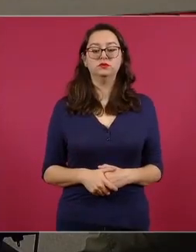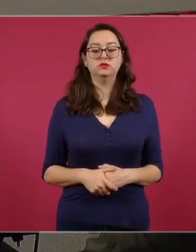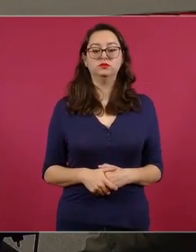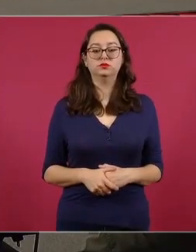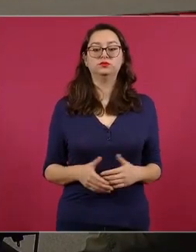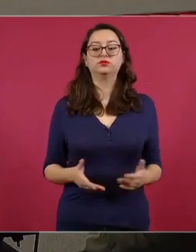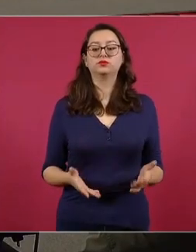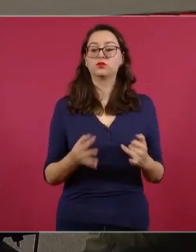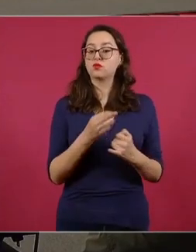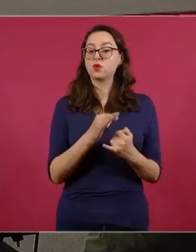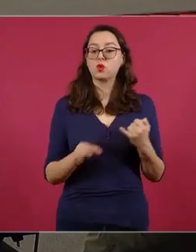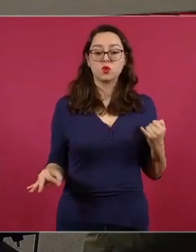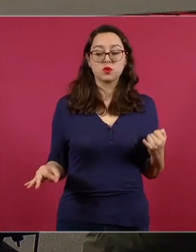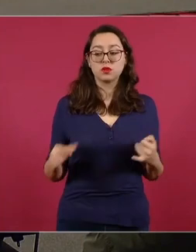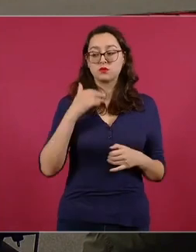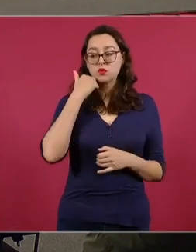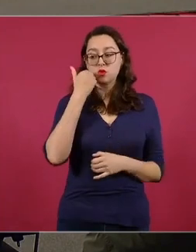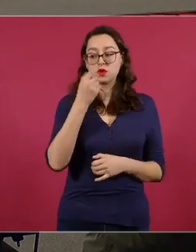termino.